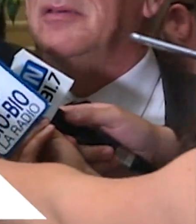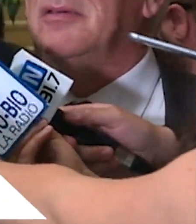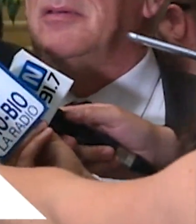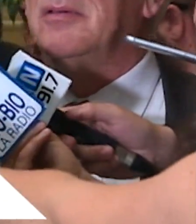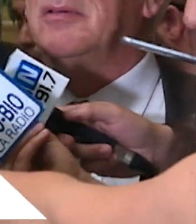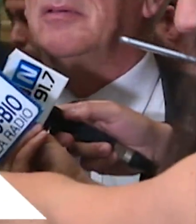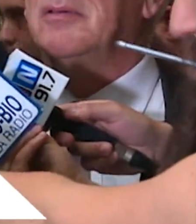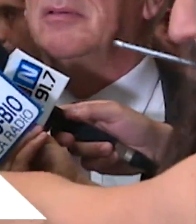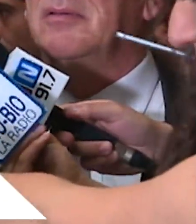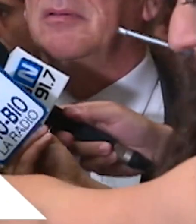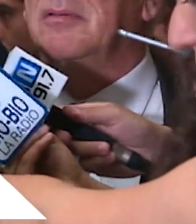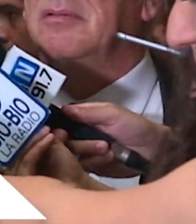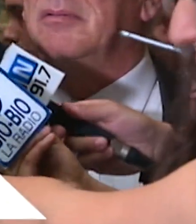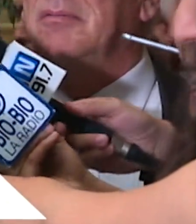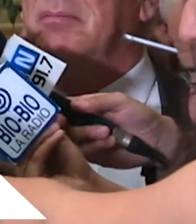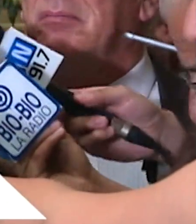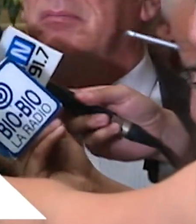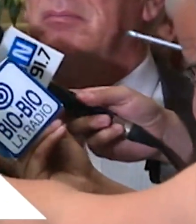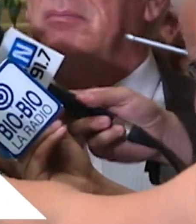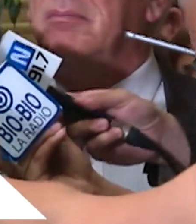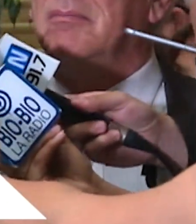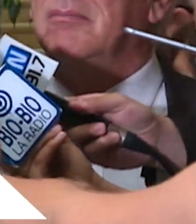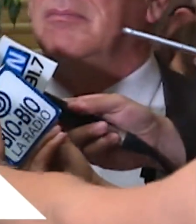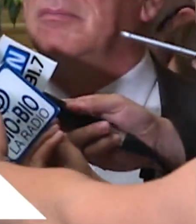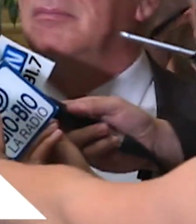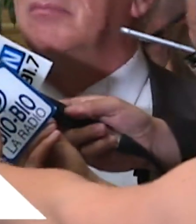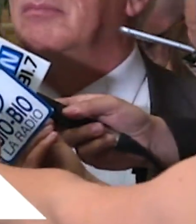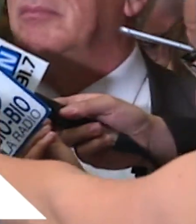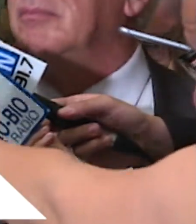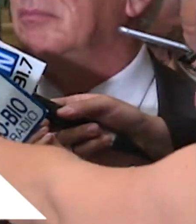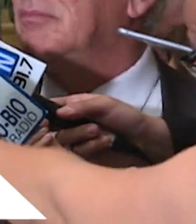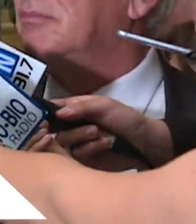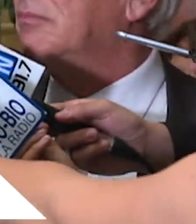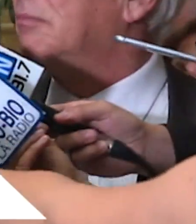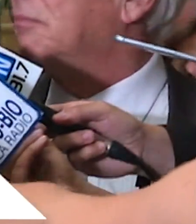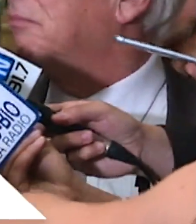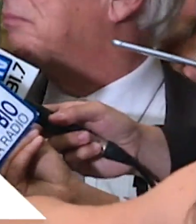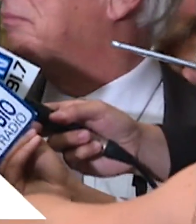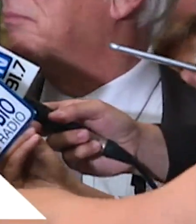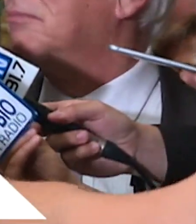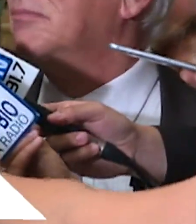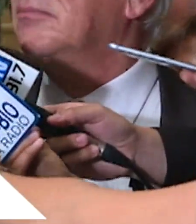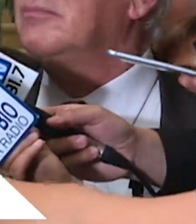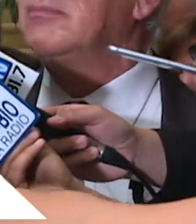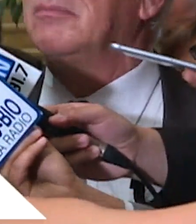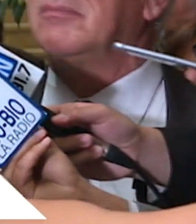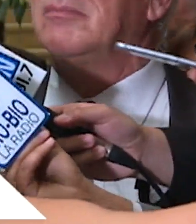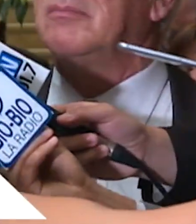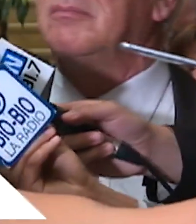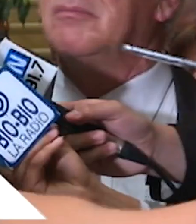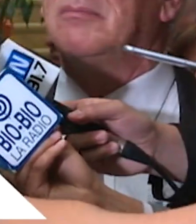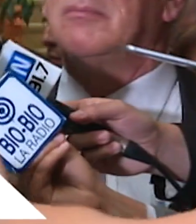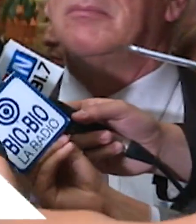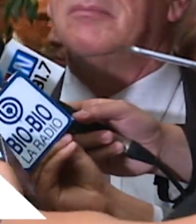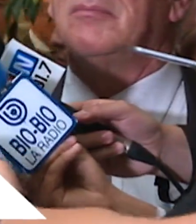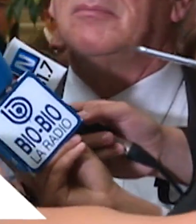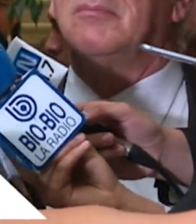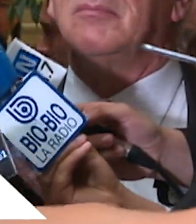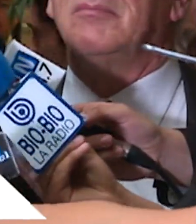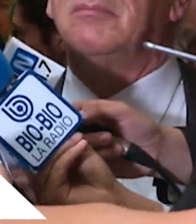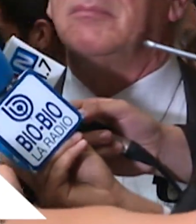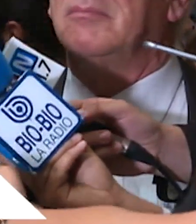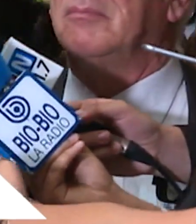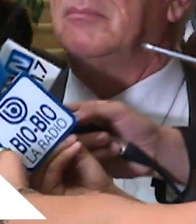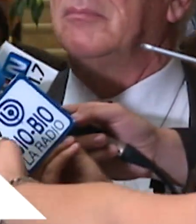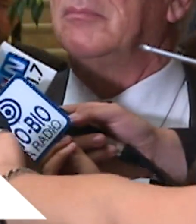semanas los primeros días los que hicieron la pega fueron los bomberos también habían algunas personas de conaf los destaco pero aquí lo que